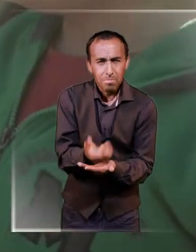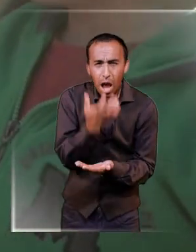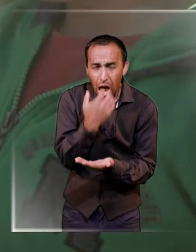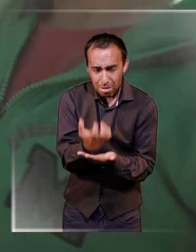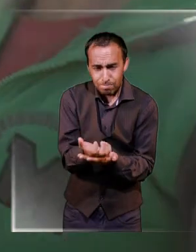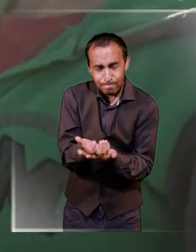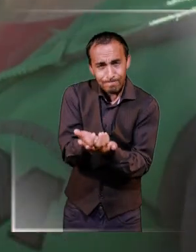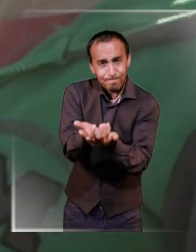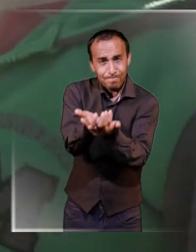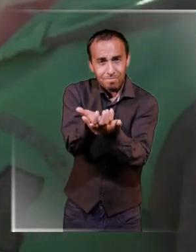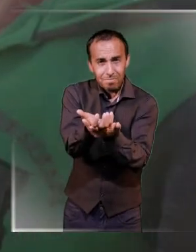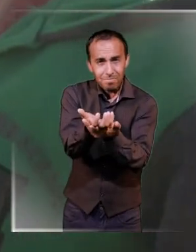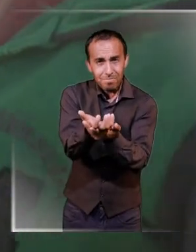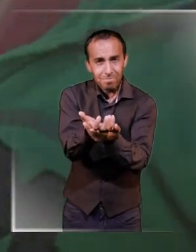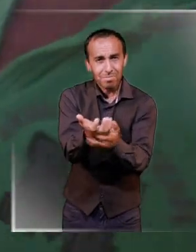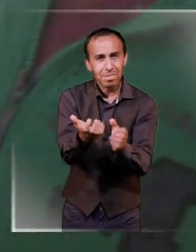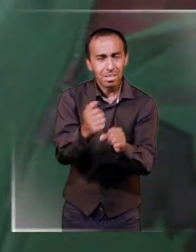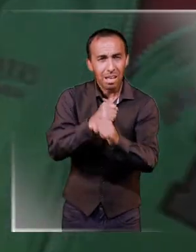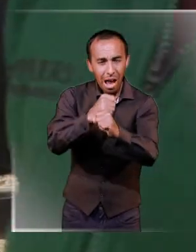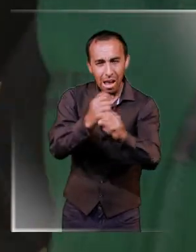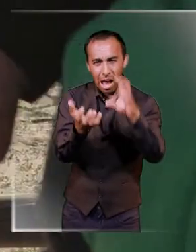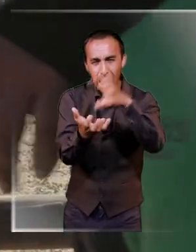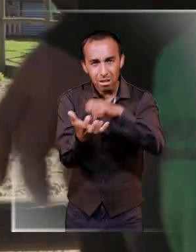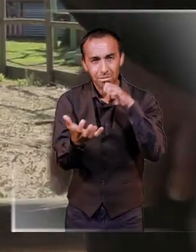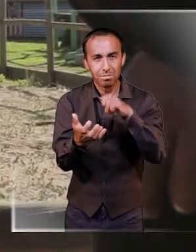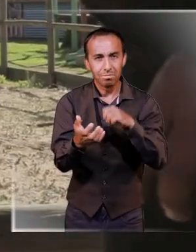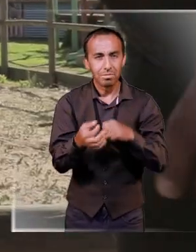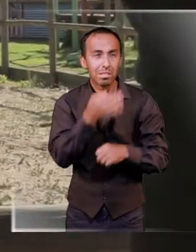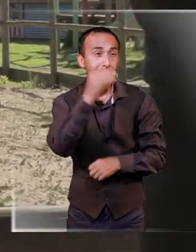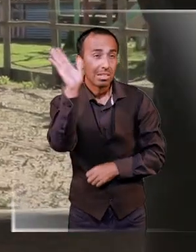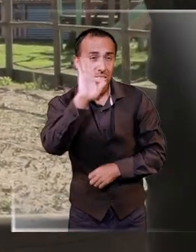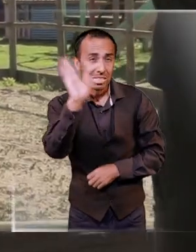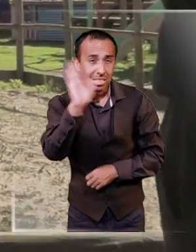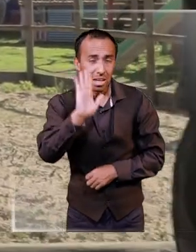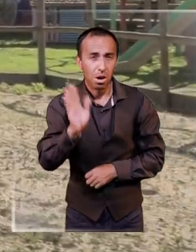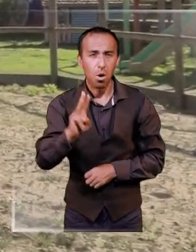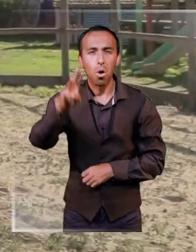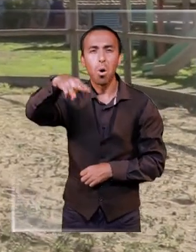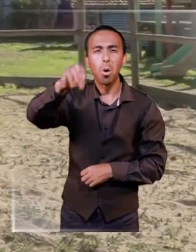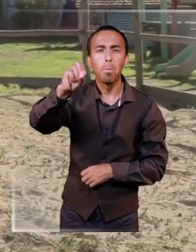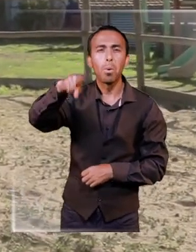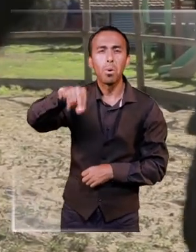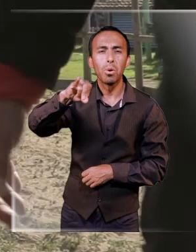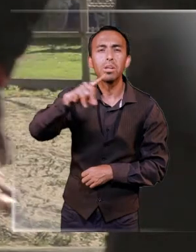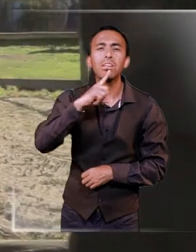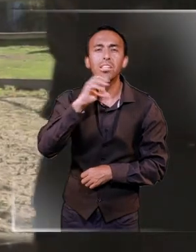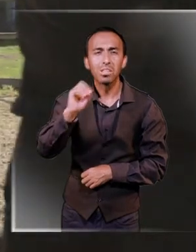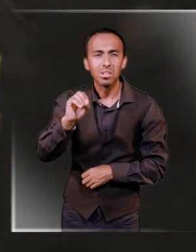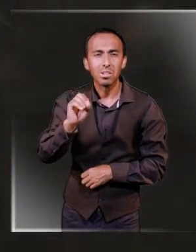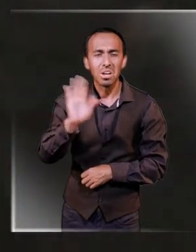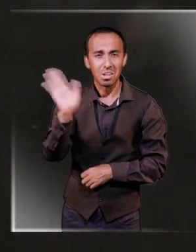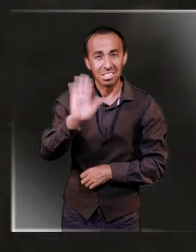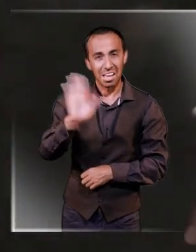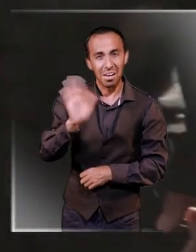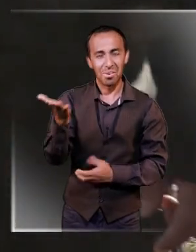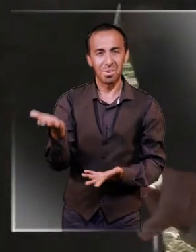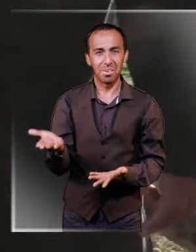Tiene que un chicle. Ya, vamos. Empuja, empuja, empuja, empuja. Muy bien. Digámosle chao. Chao, pito. Monito.